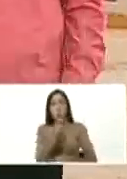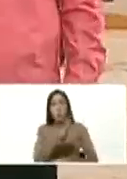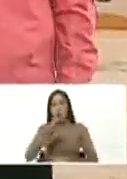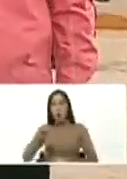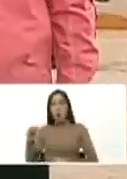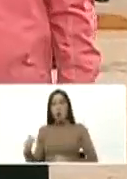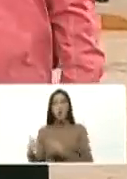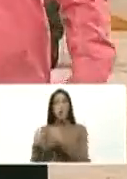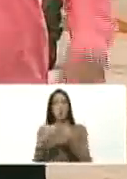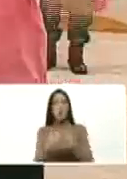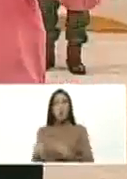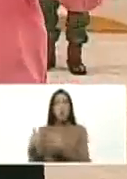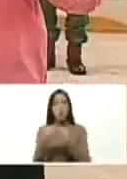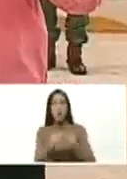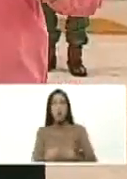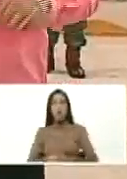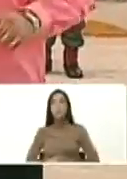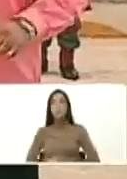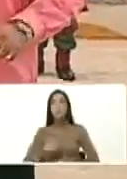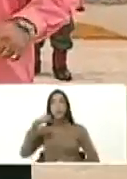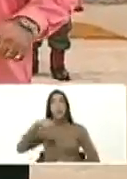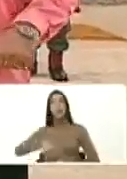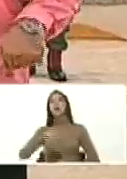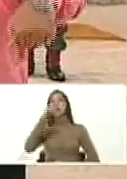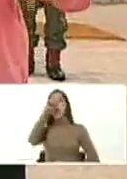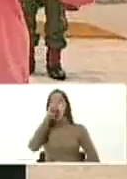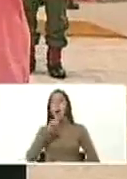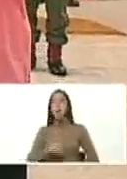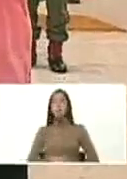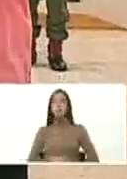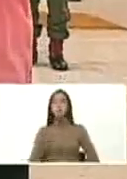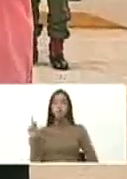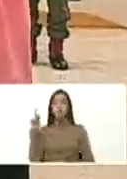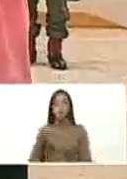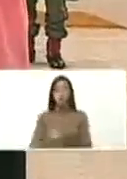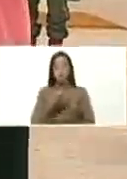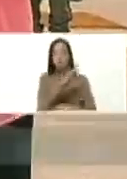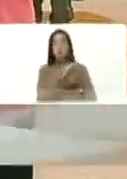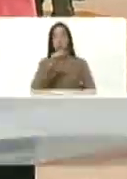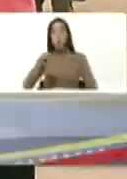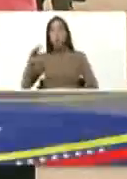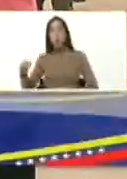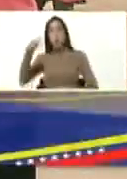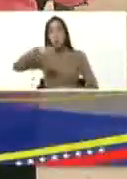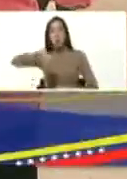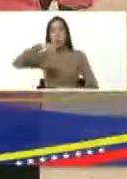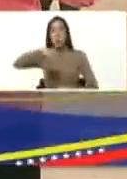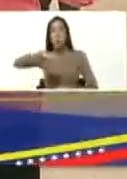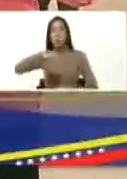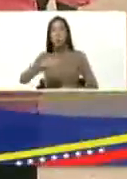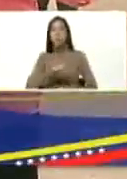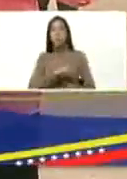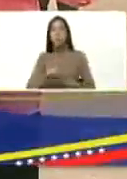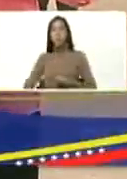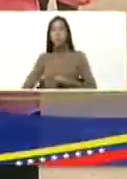viviendas. Ya este año, llegamos a 400.000 viviendas hoy.